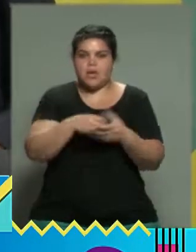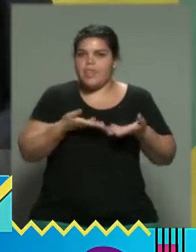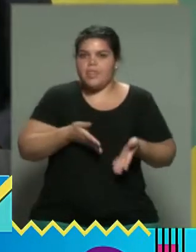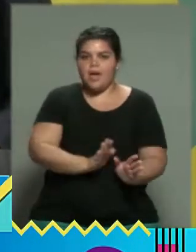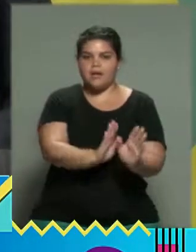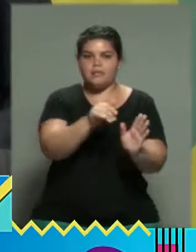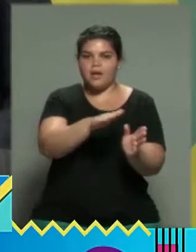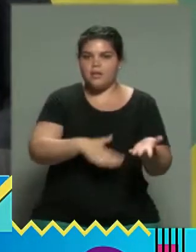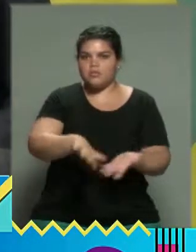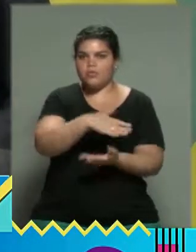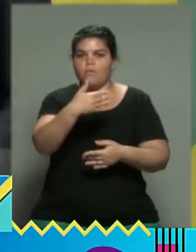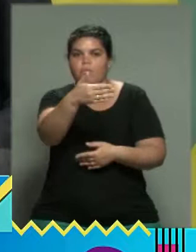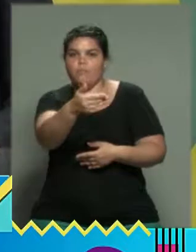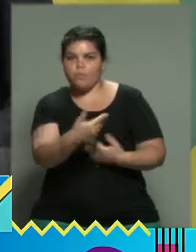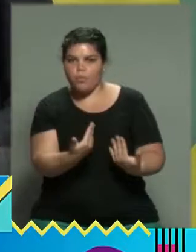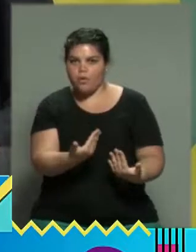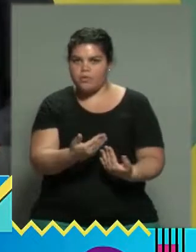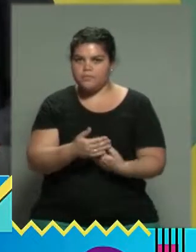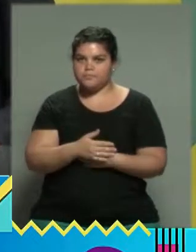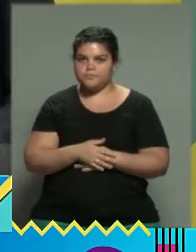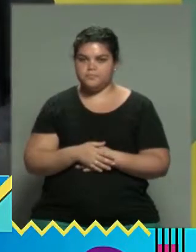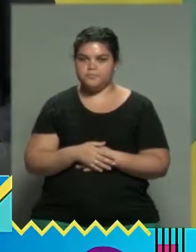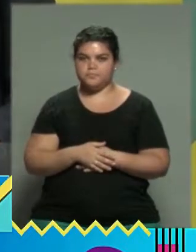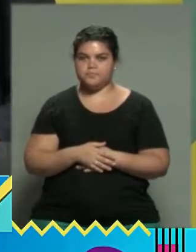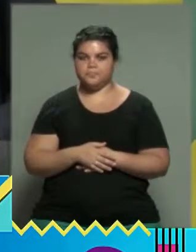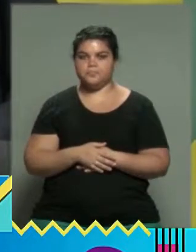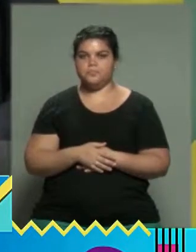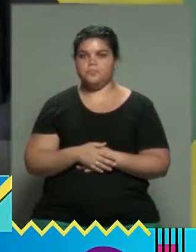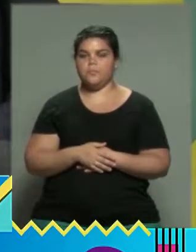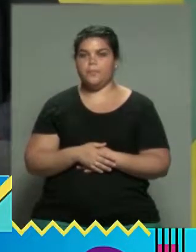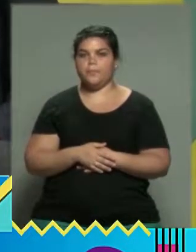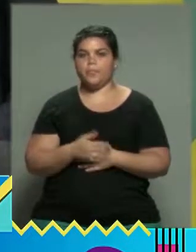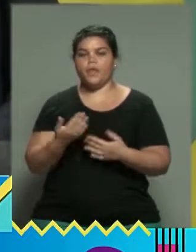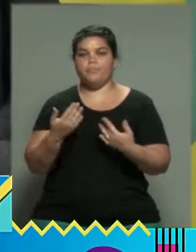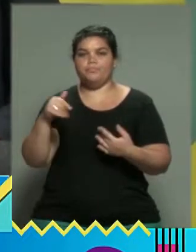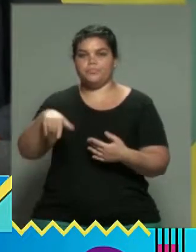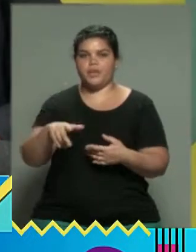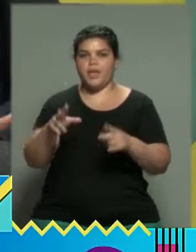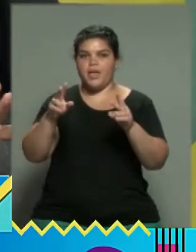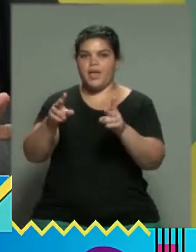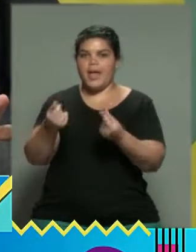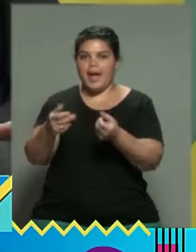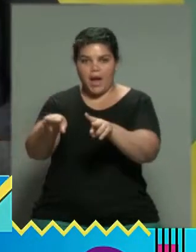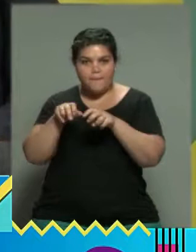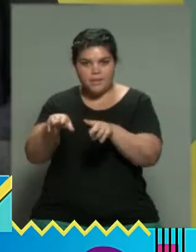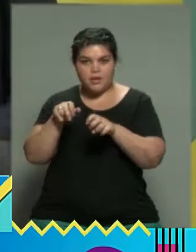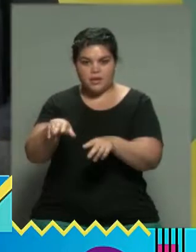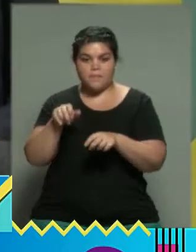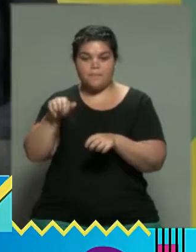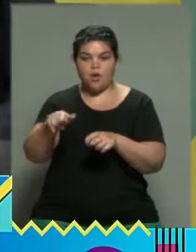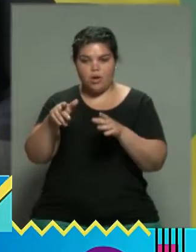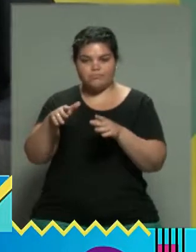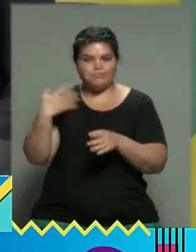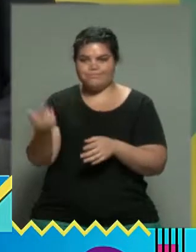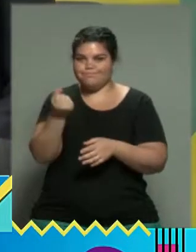de oportunidades? Hoy, podríamos decir que el capitalismo no lo ha logrado y no es la búsqueda del capitalismo eso, digamos,